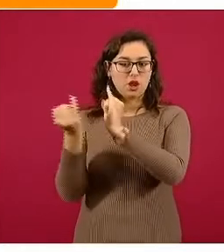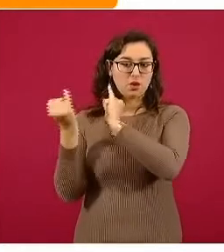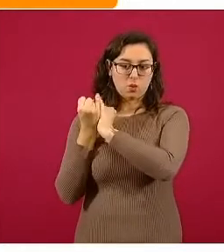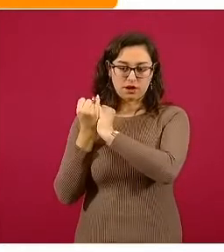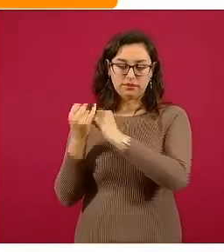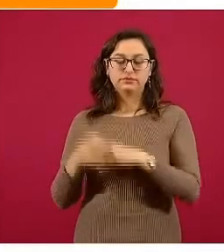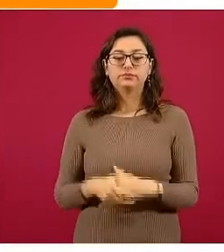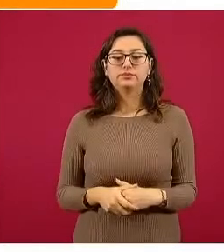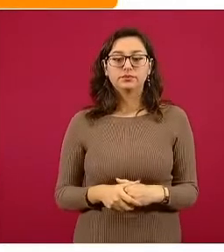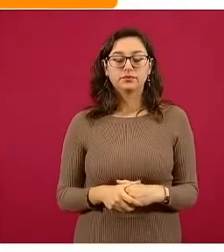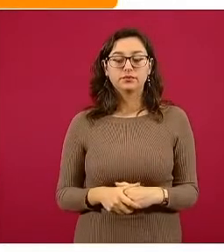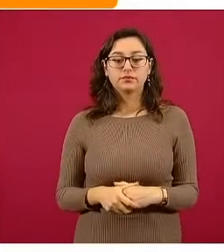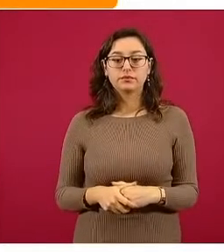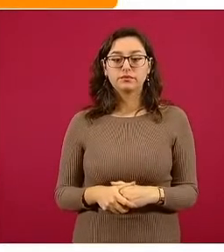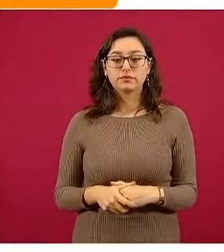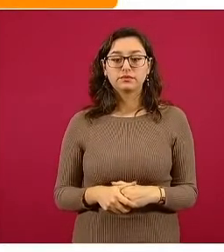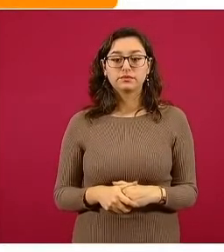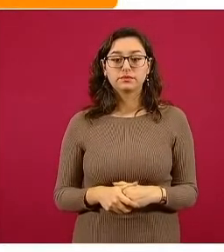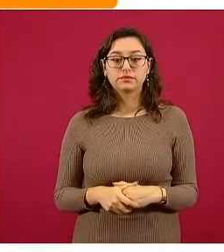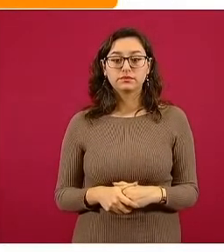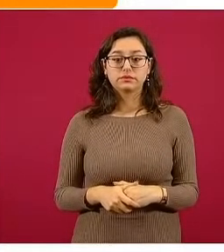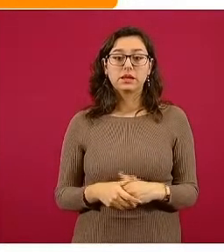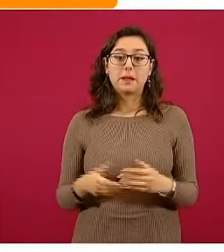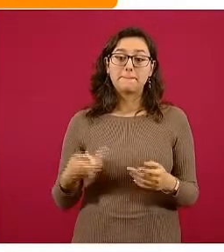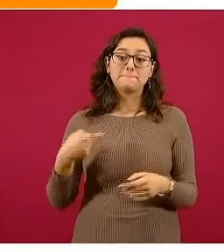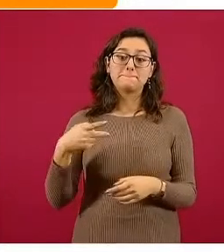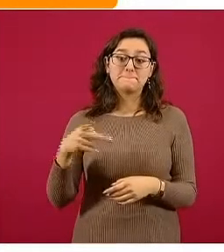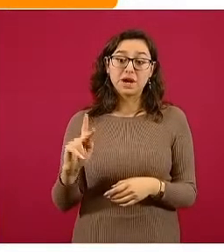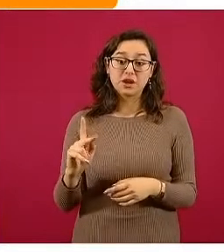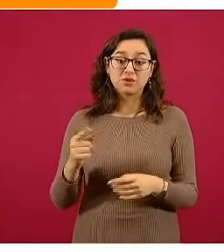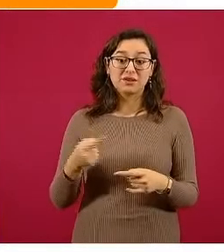y representando un incremento a lo que habíamos